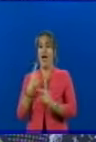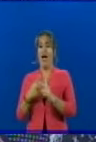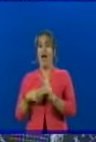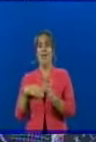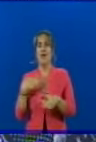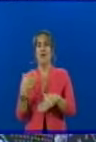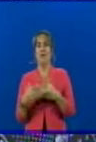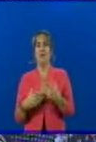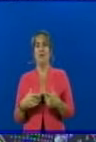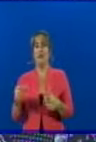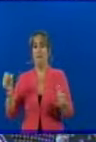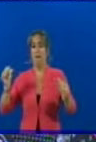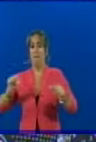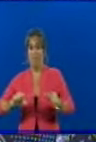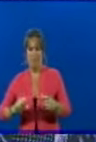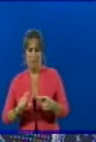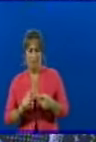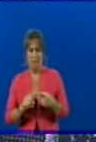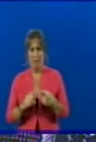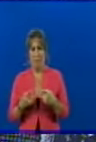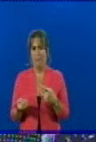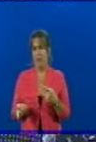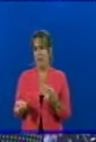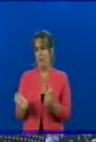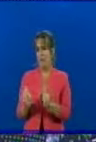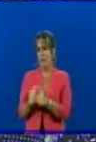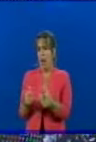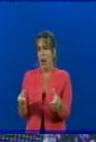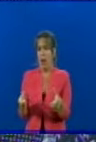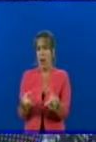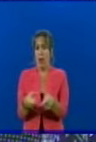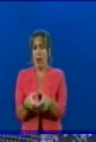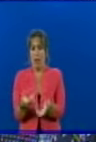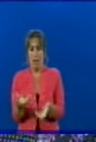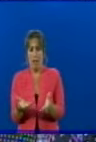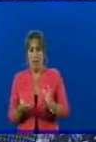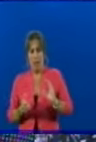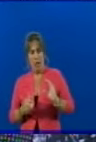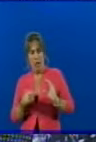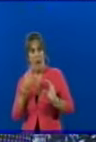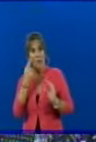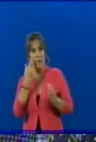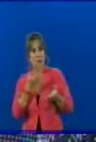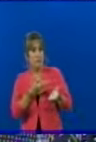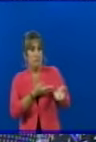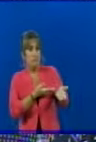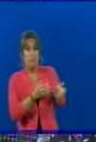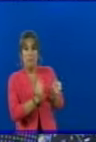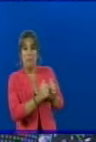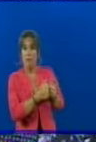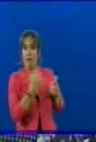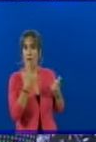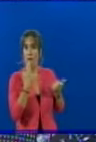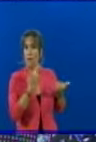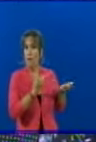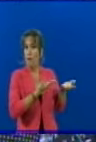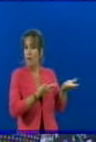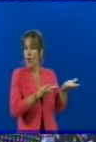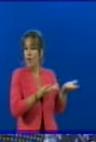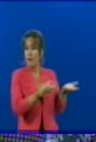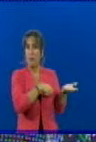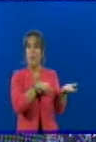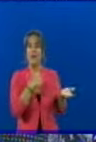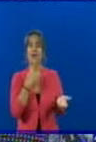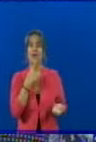es la de la mala calidad, de que no es el pan bajo peso. Hemos podido ver hoy acá un pan con bastante calidad. La población